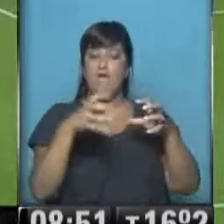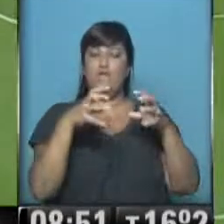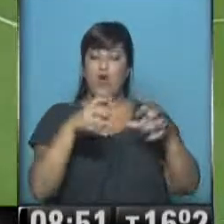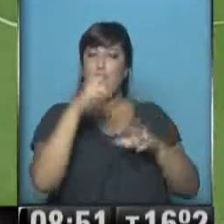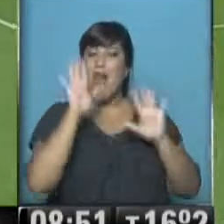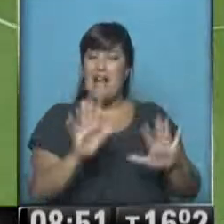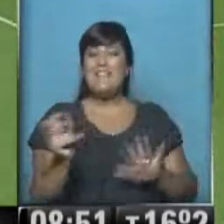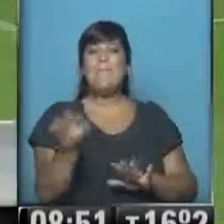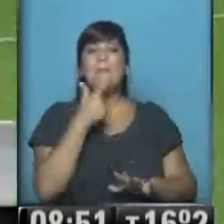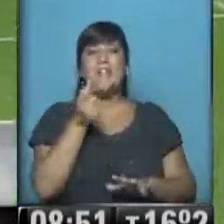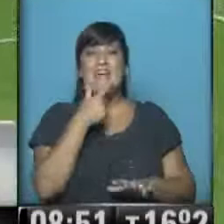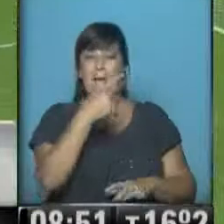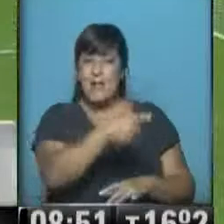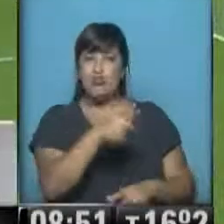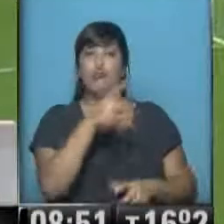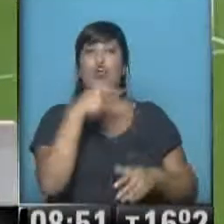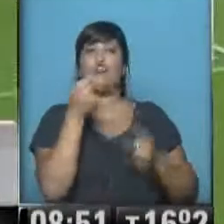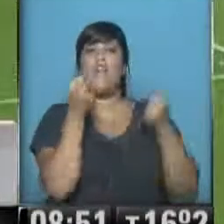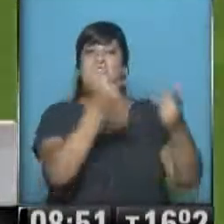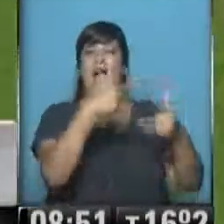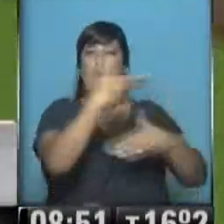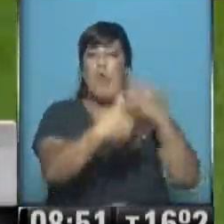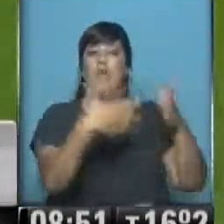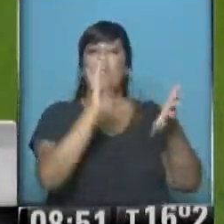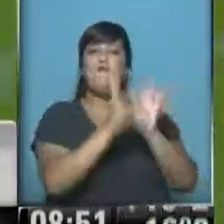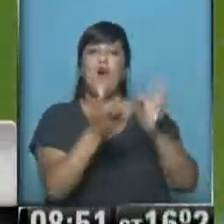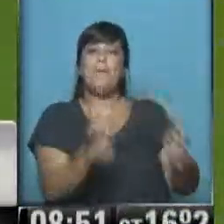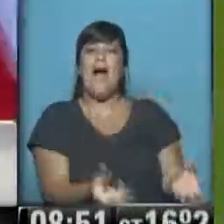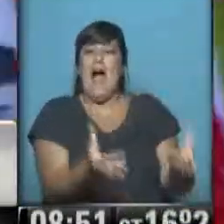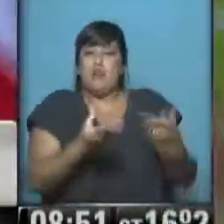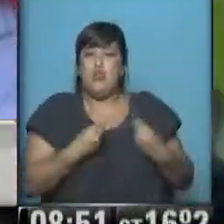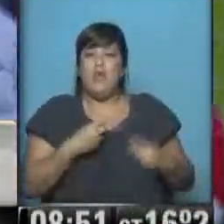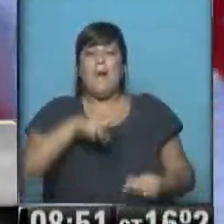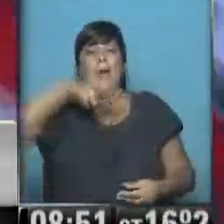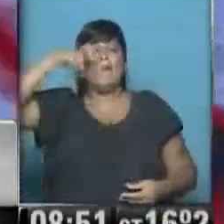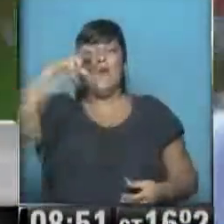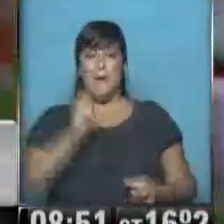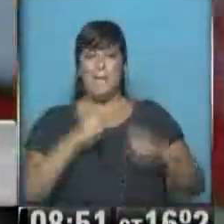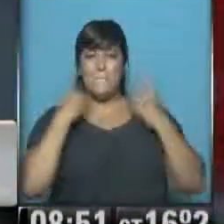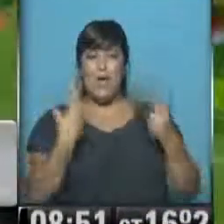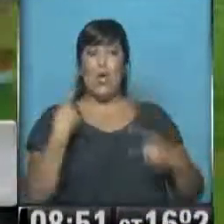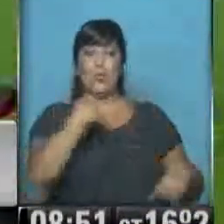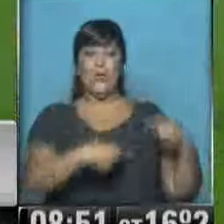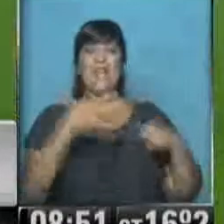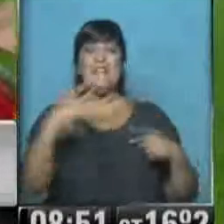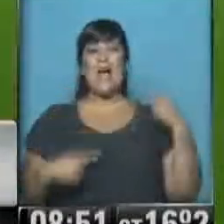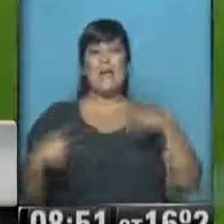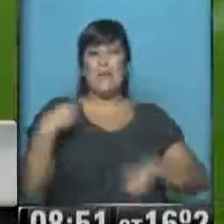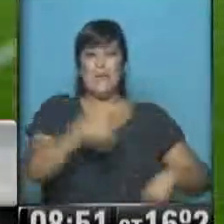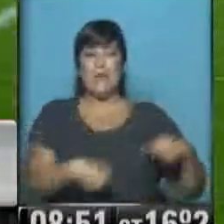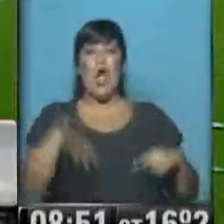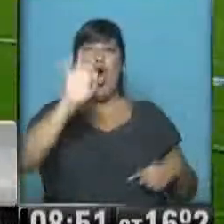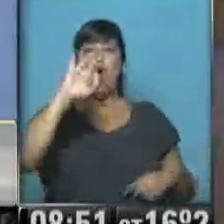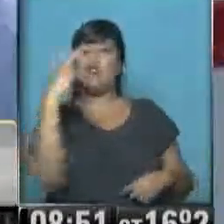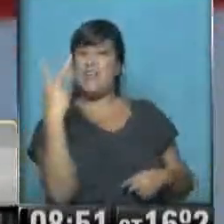de medicamentos a los jugadores que ayuda, digamos, ayuda a respirar mejor, estimula la circulación del oxígeno